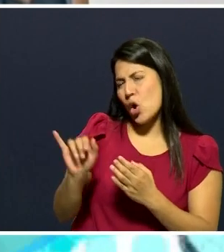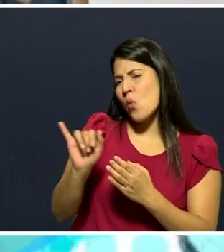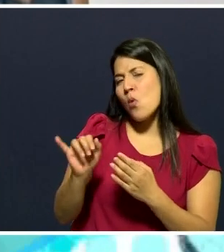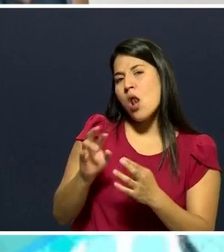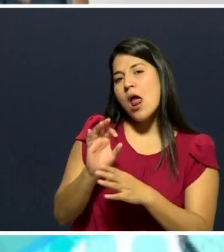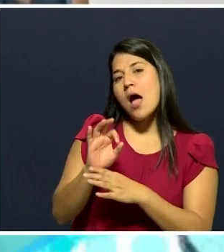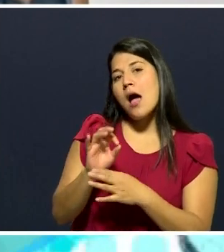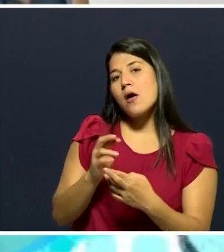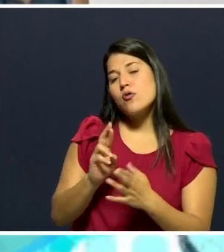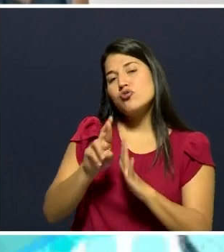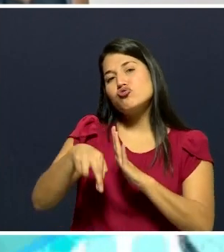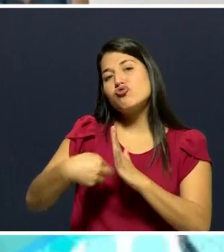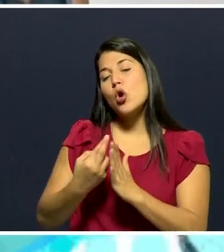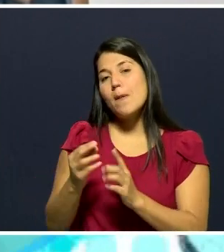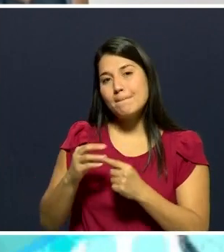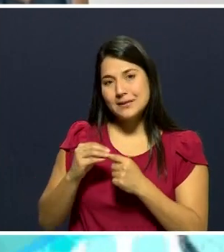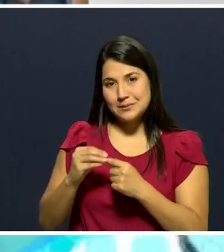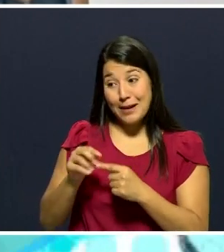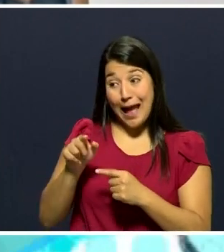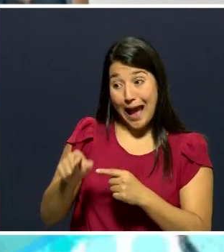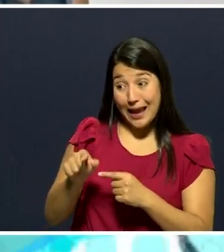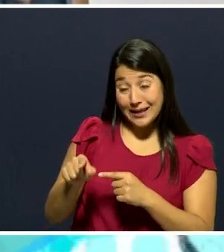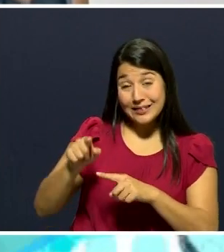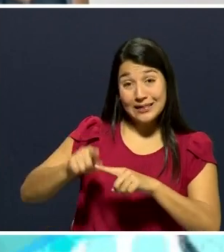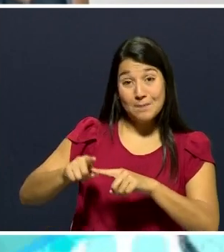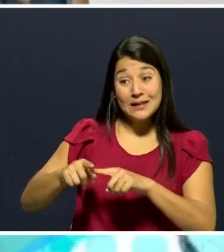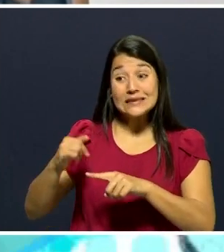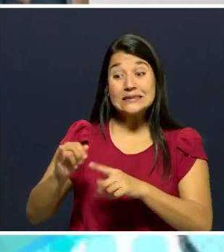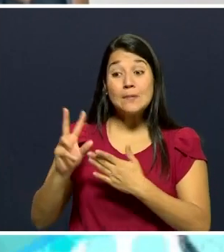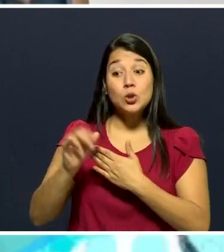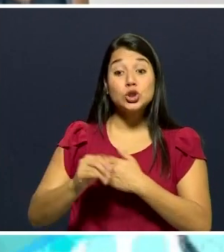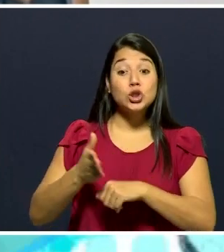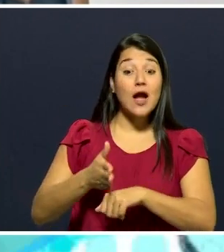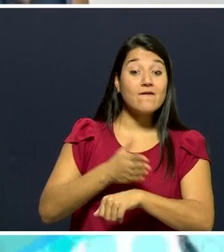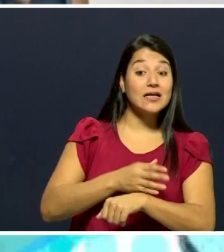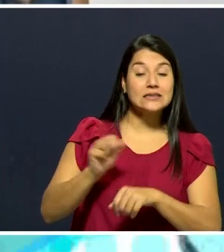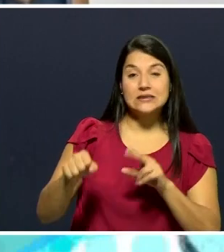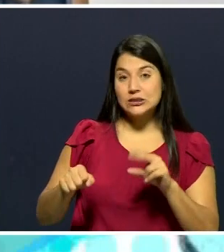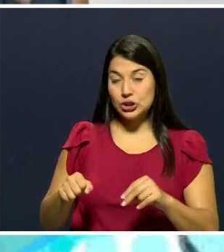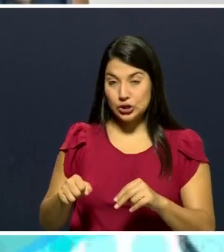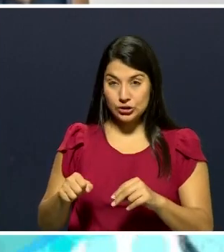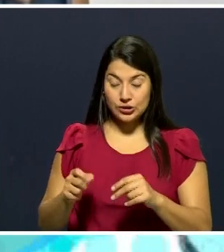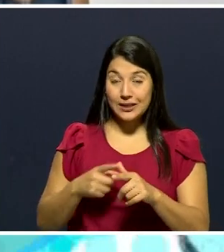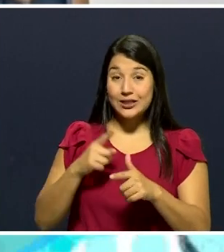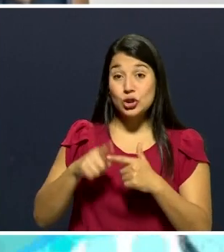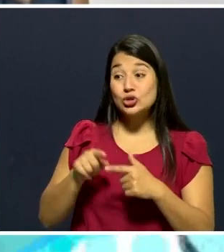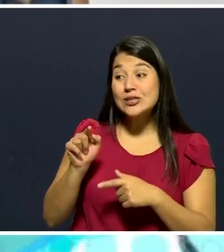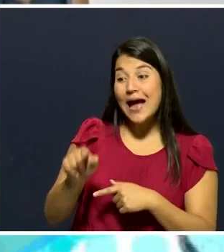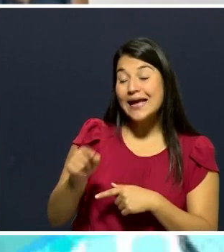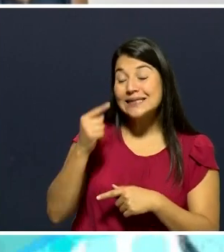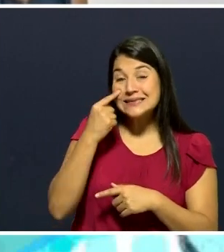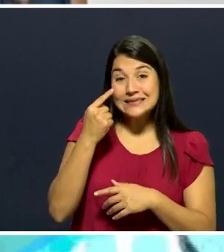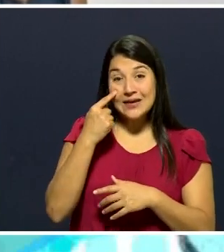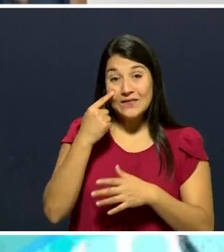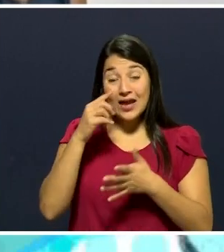realmente los proyectos avanzan o no, donde realmente se ve la agenda, si es que la hay, y